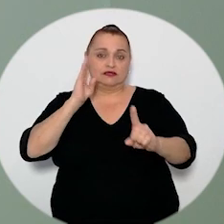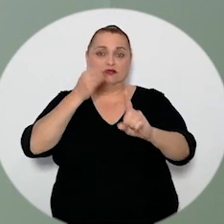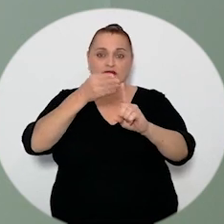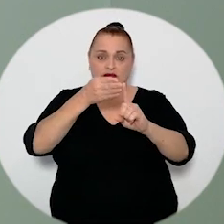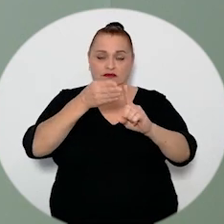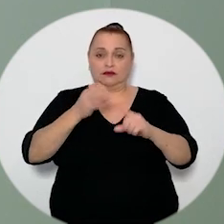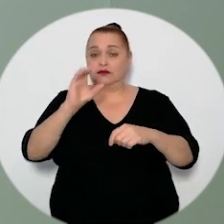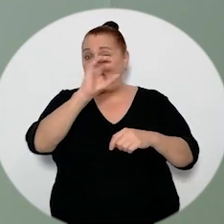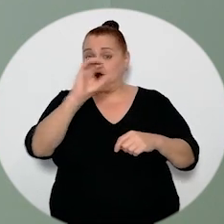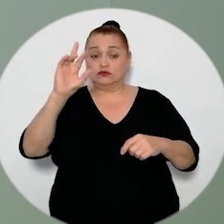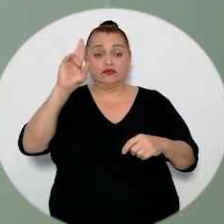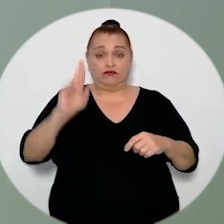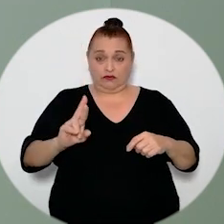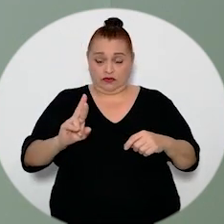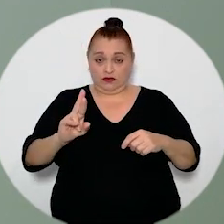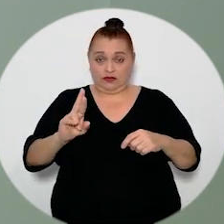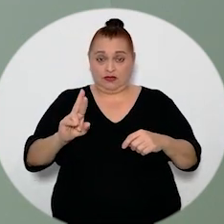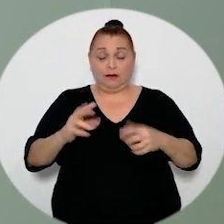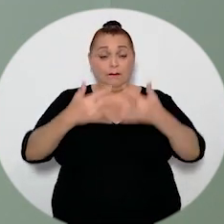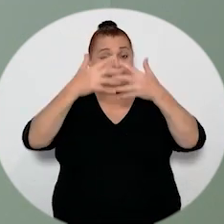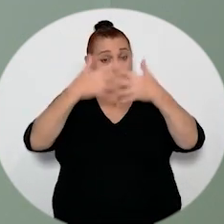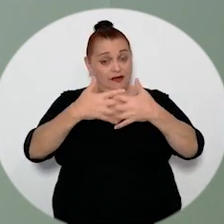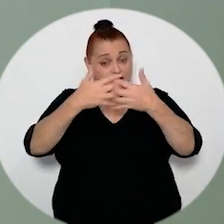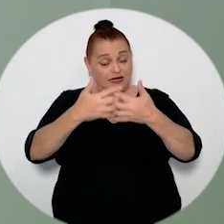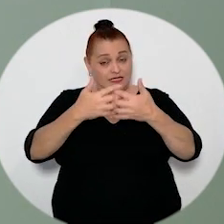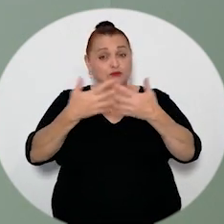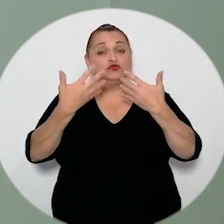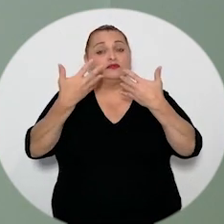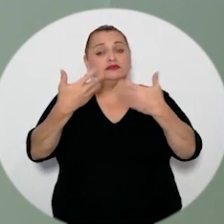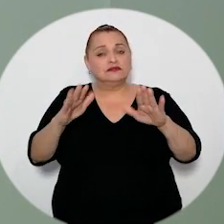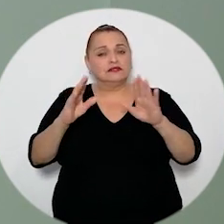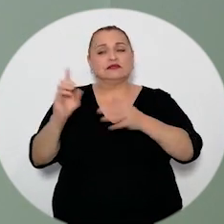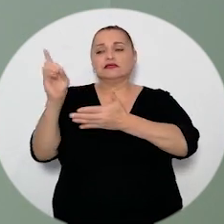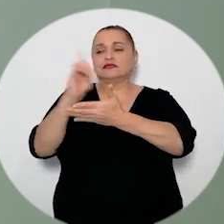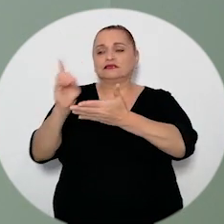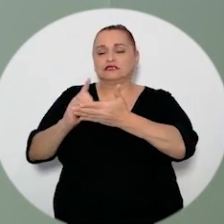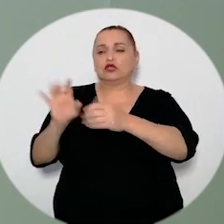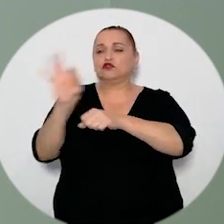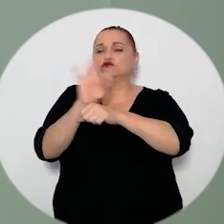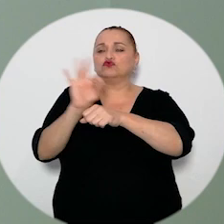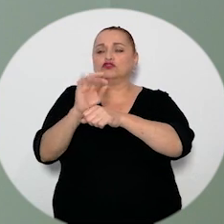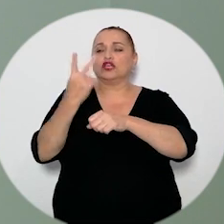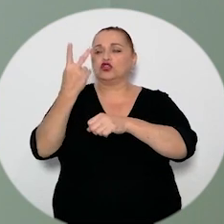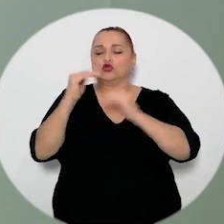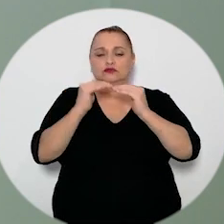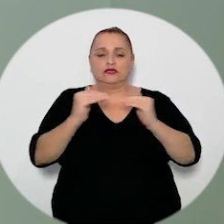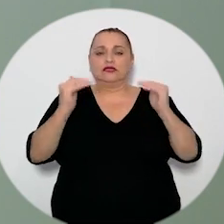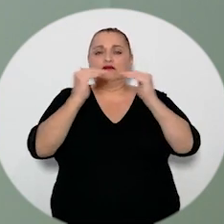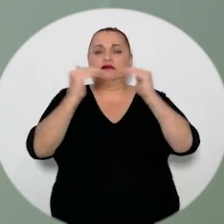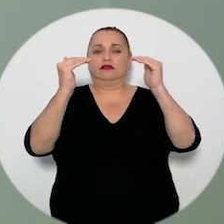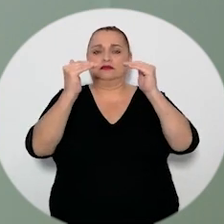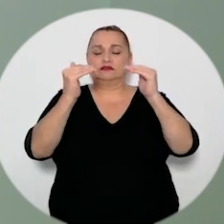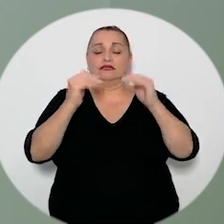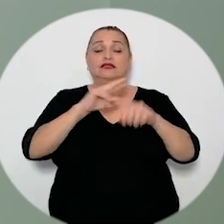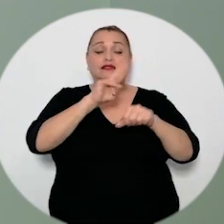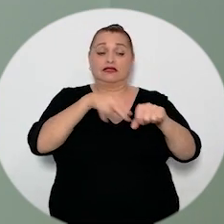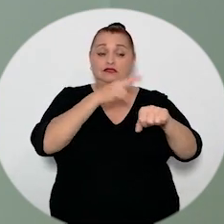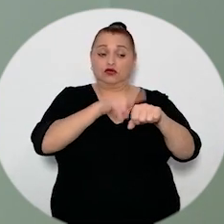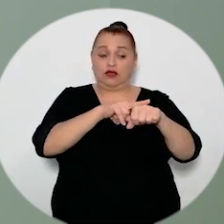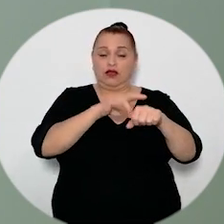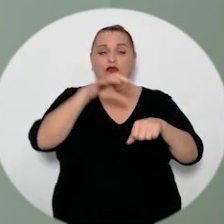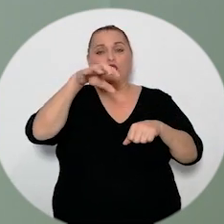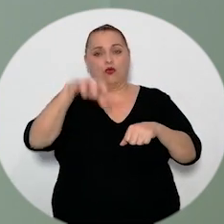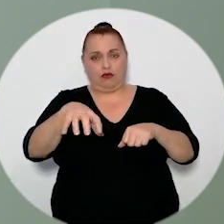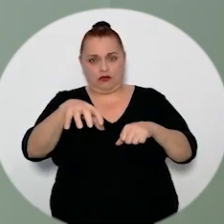directa. En Costa Rica, estos mecanismos están diseñados para funcionar en dos niveles, el nacional y